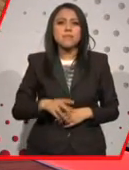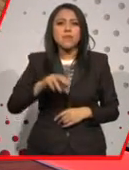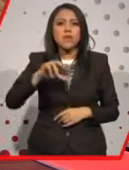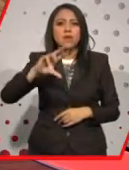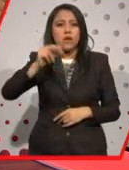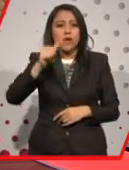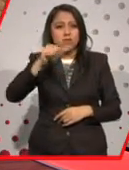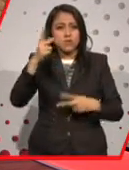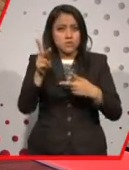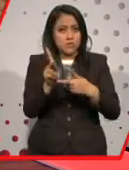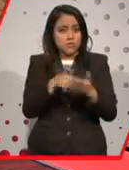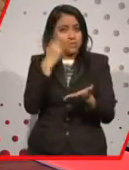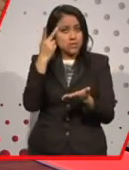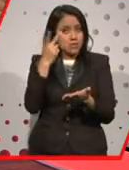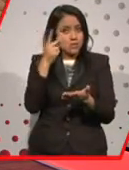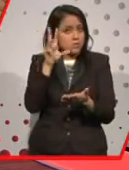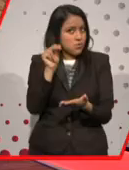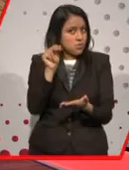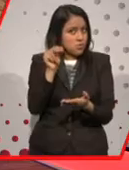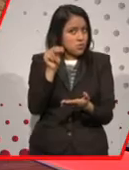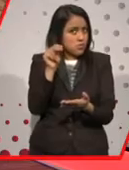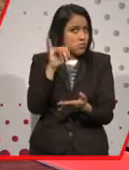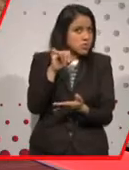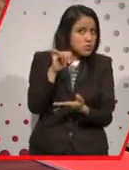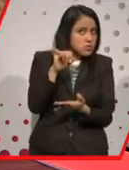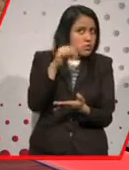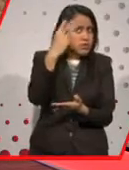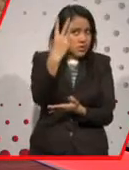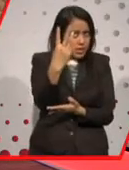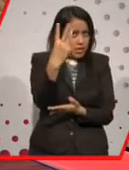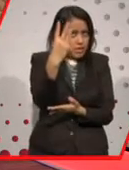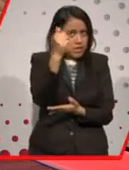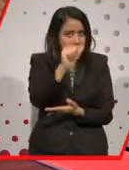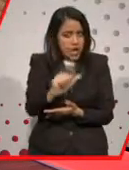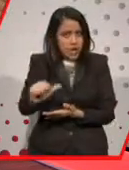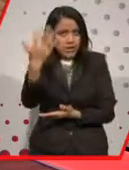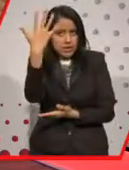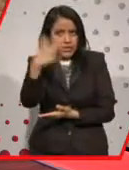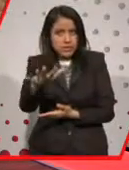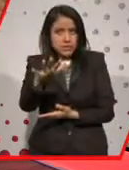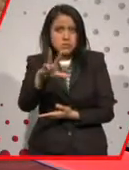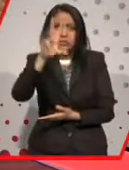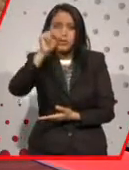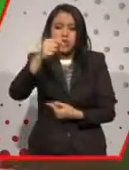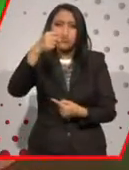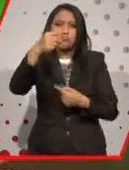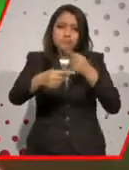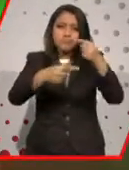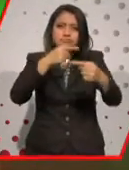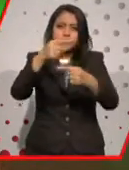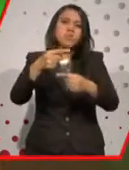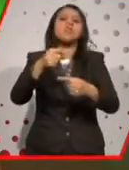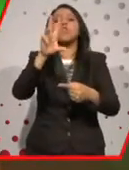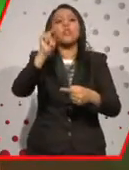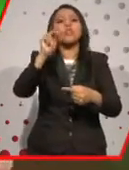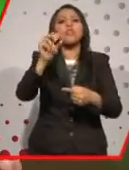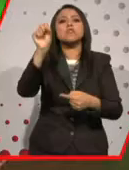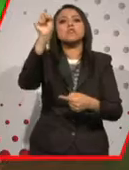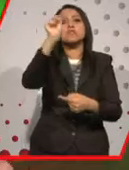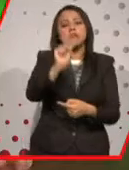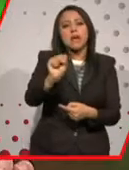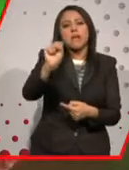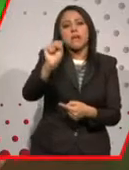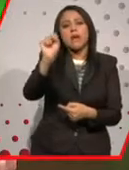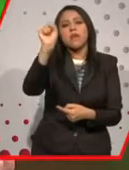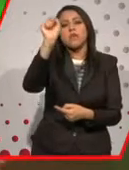película. O sea que empiezas tú el día 3. El día 3 no es corrido, es sábado 3, domingo 4, se